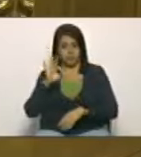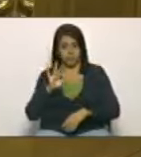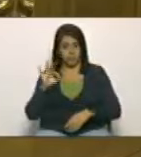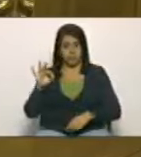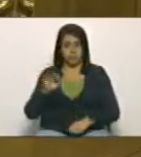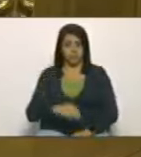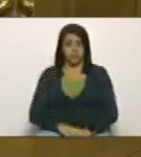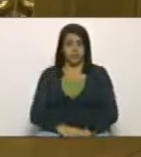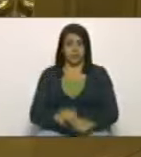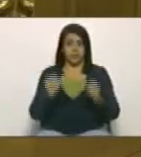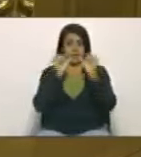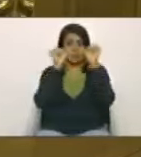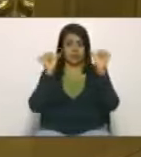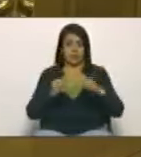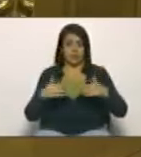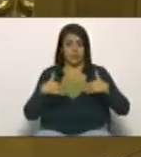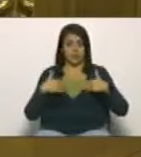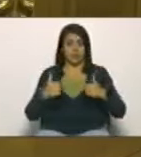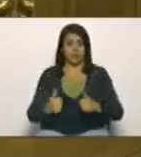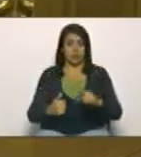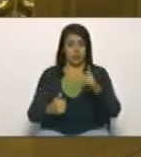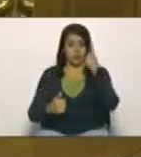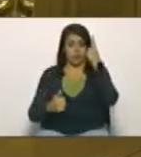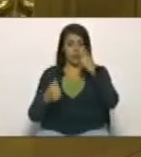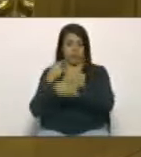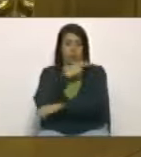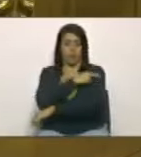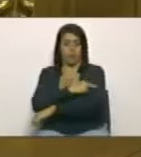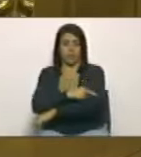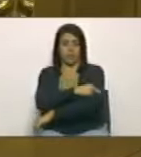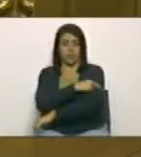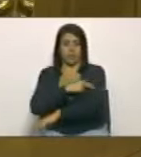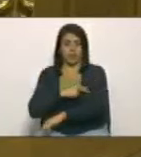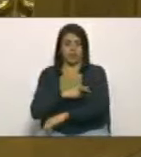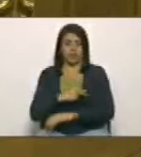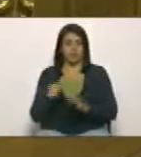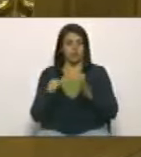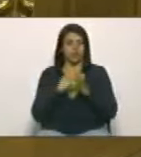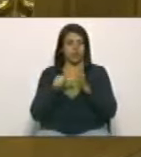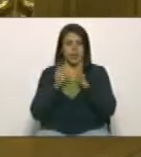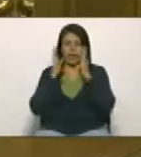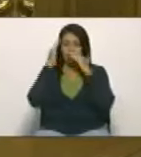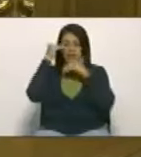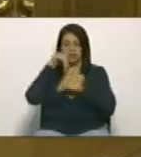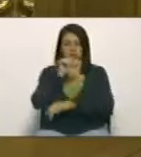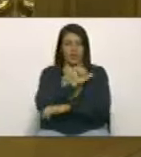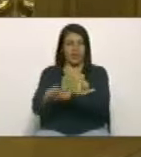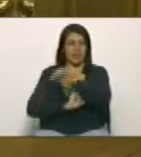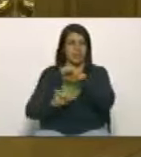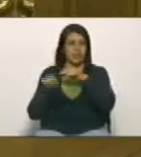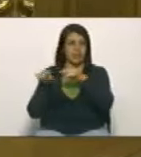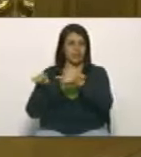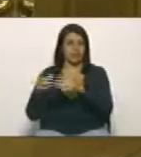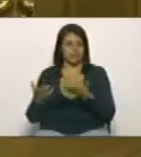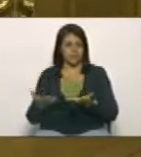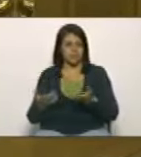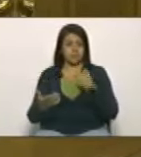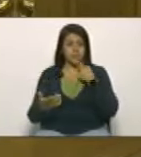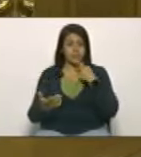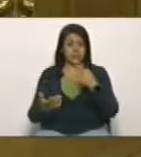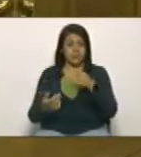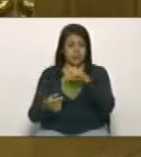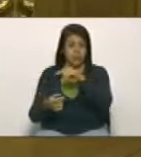72% del sistema de salud primario y hospitalario, donde se atienden. Eso que estamos